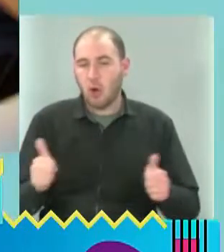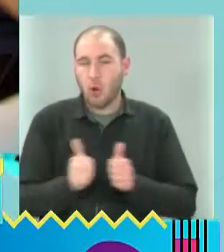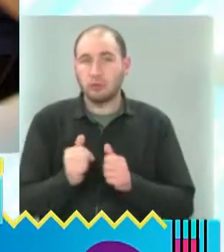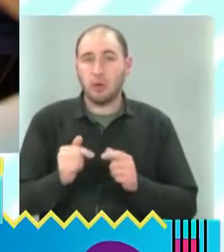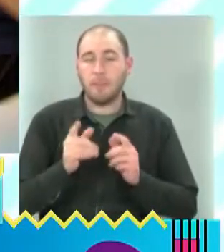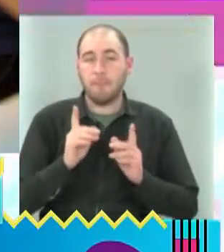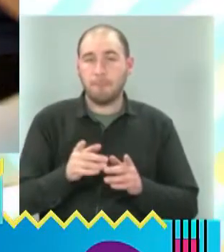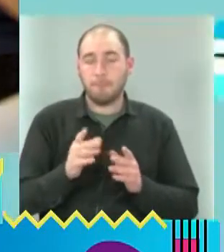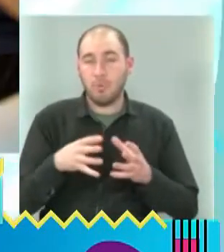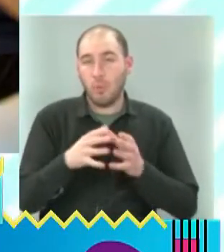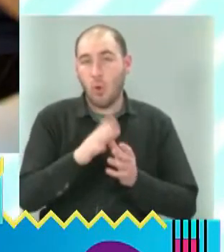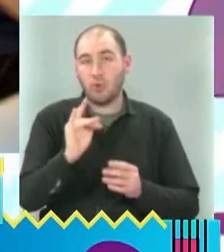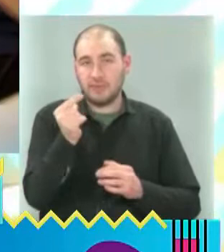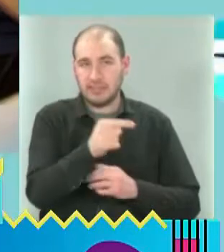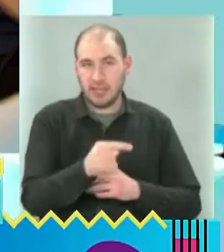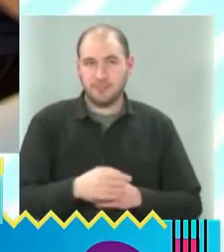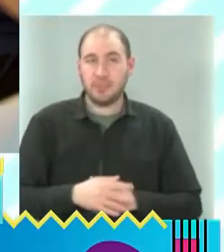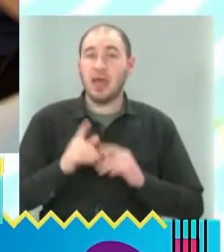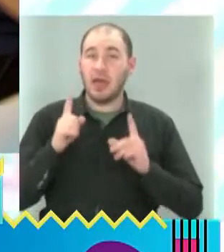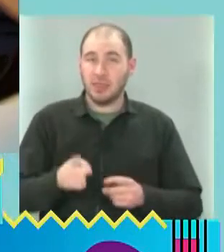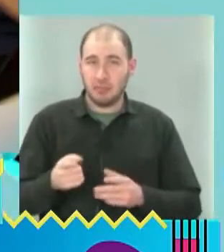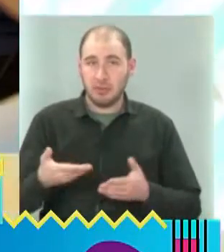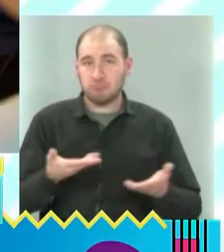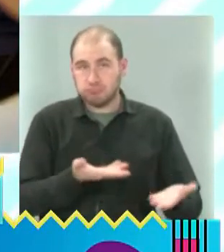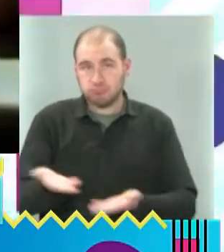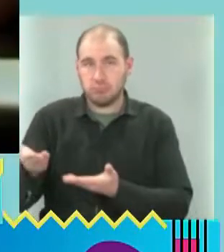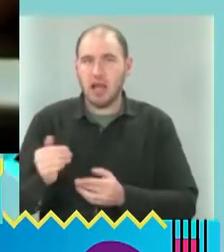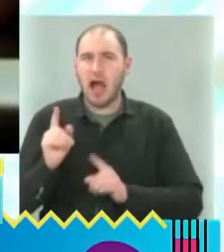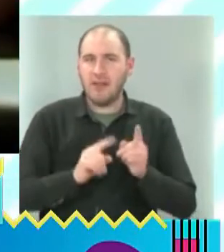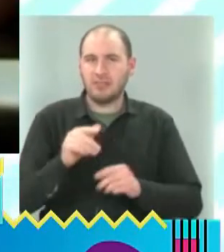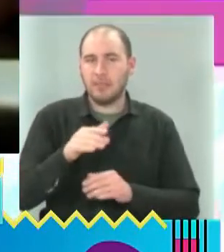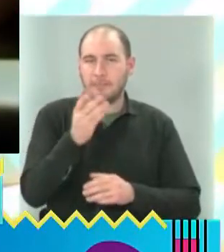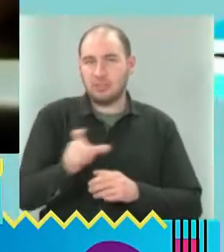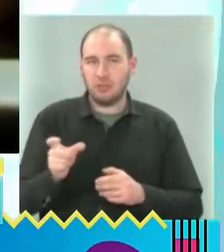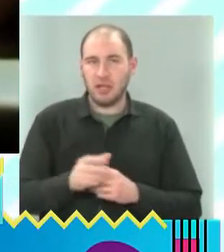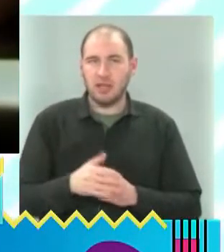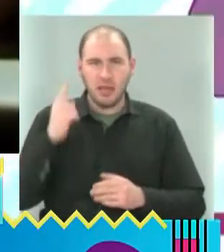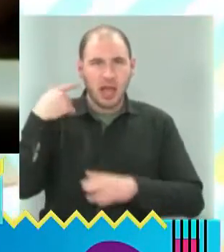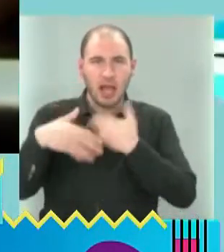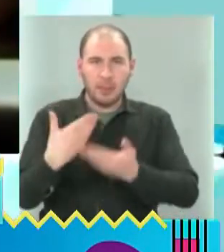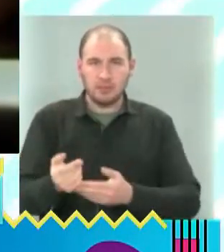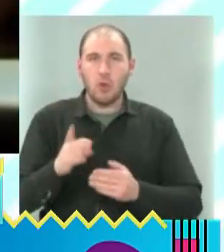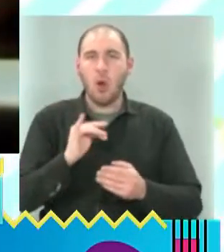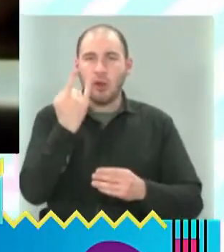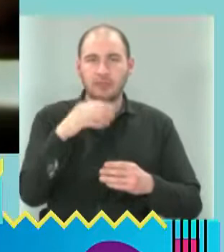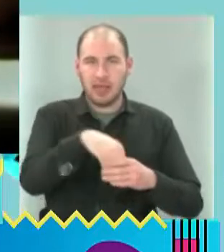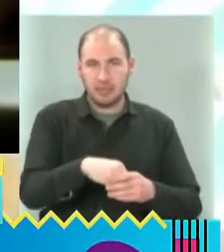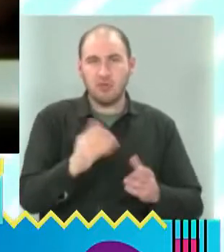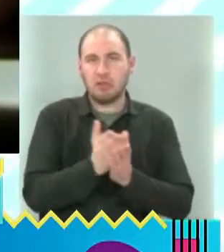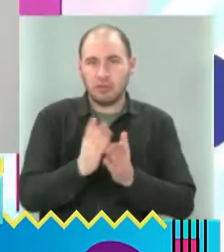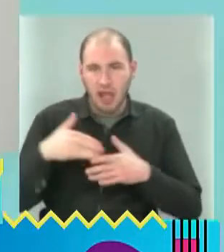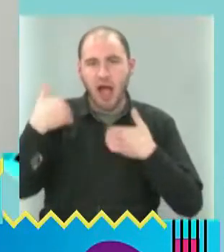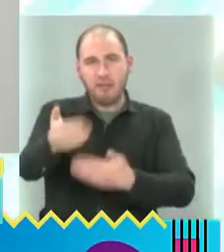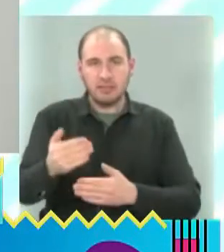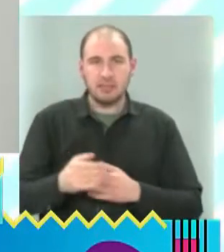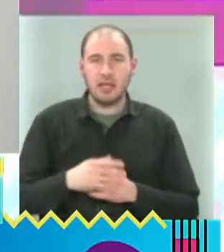gente de Bienestar Universitario y también acercándolos, porque por ahí los chicos que se están formando, que están en la universidad, que son estudiantes